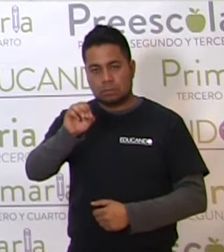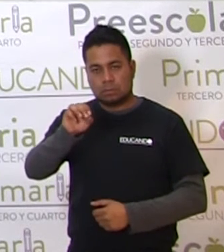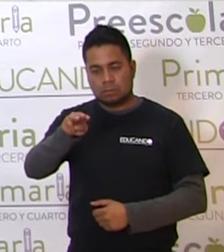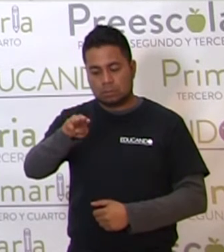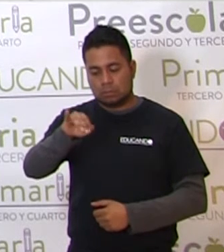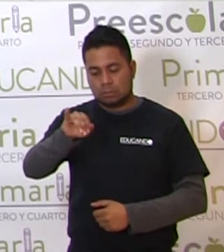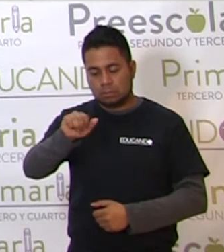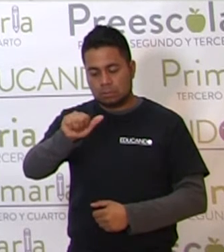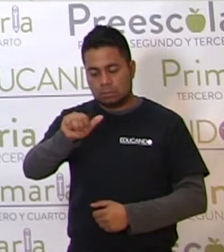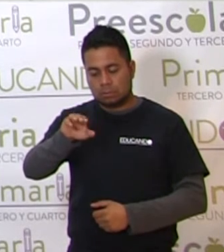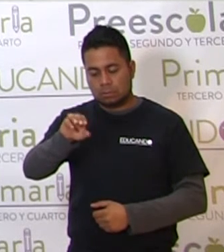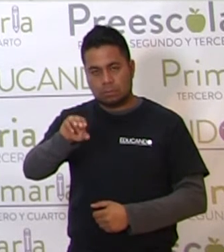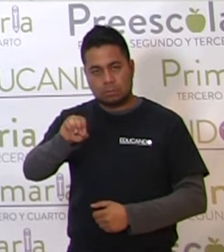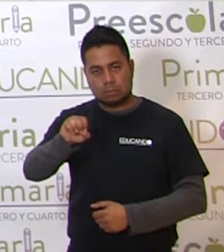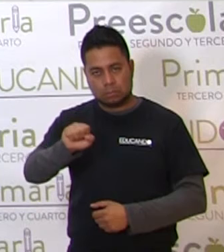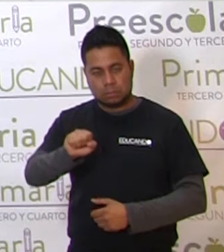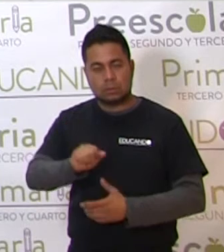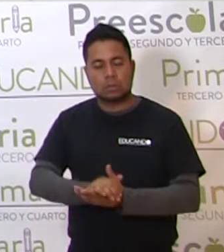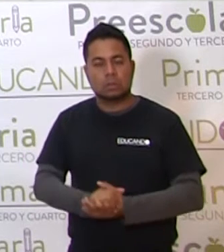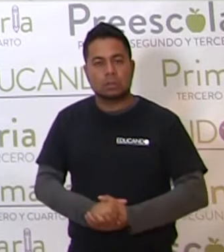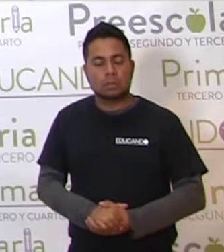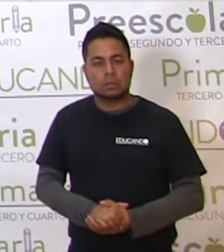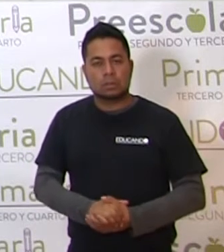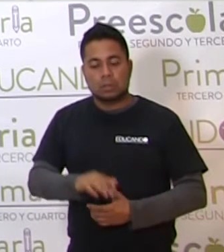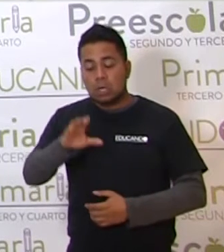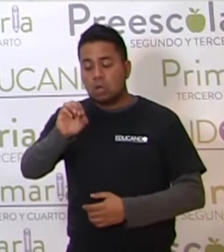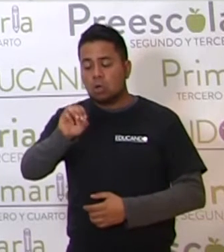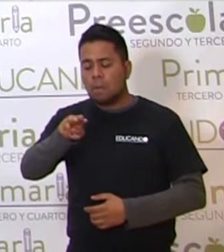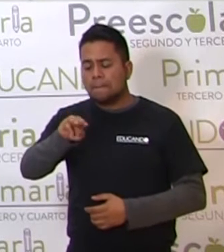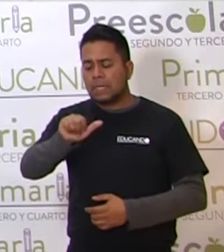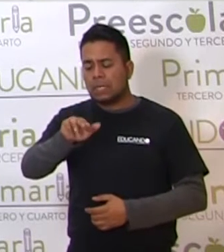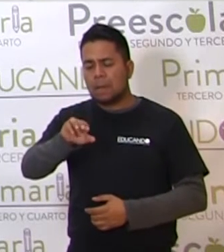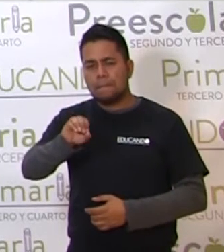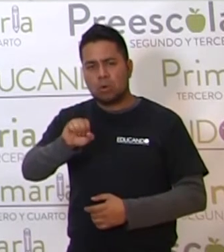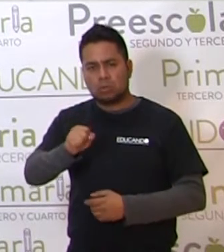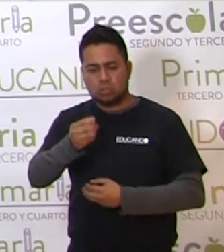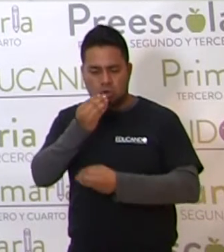comíamos bien comíamos